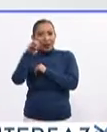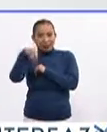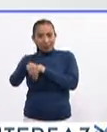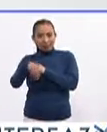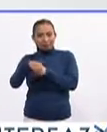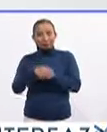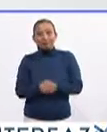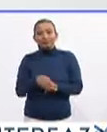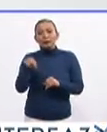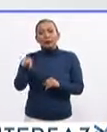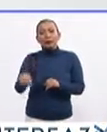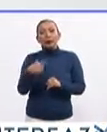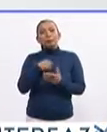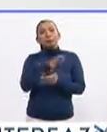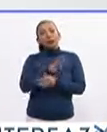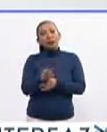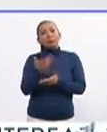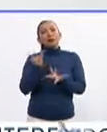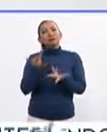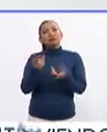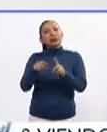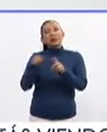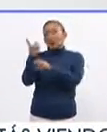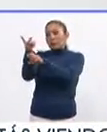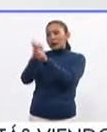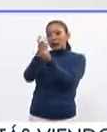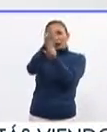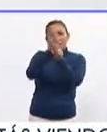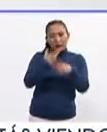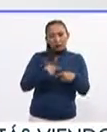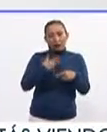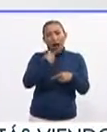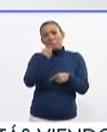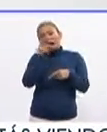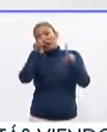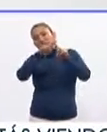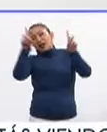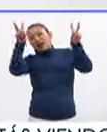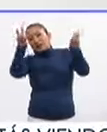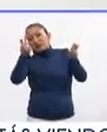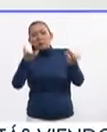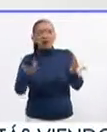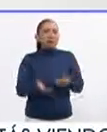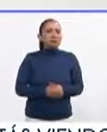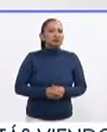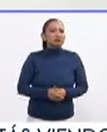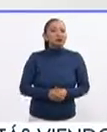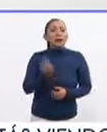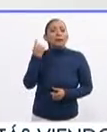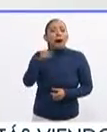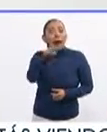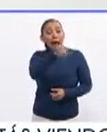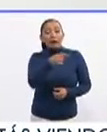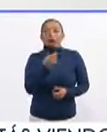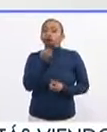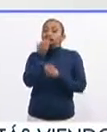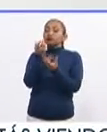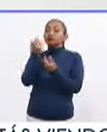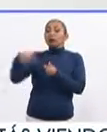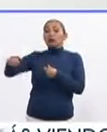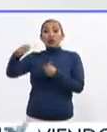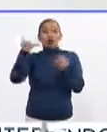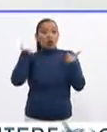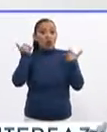FM, en donde pues se tienen a diversos invitados, en donde se hablan de diversas temáticas para que los